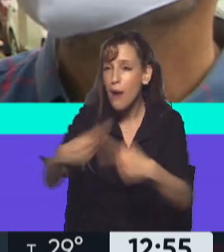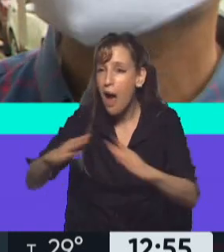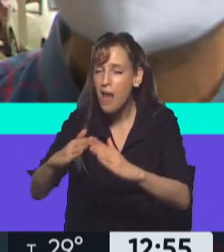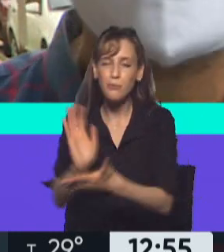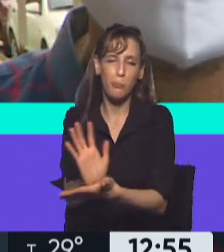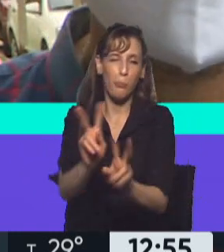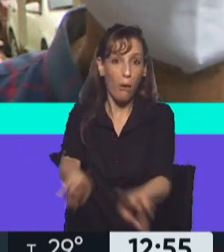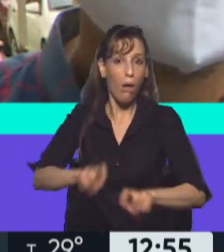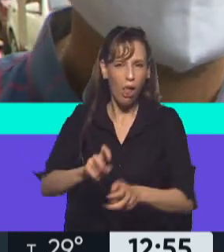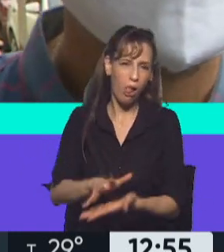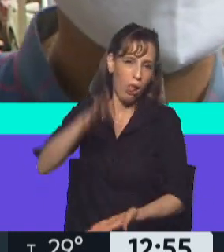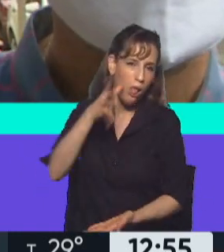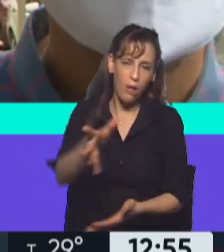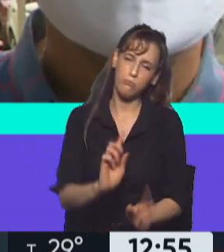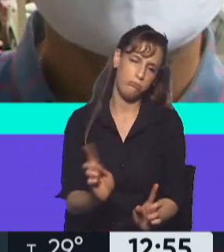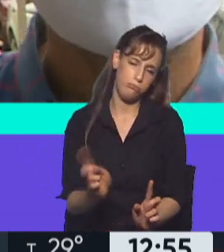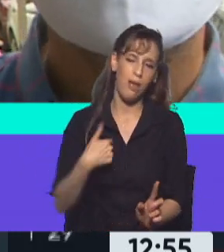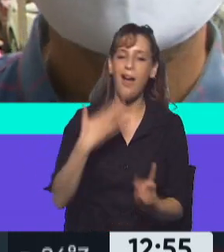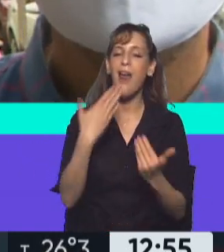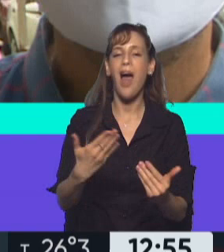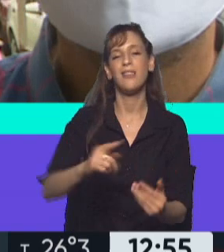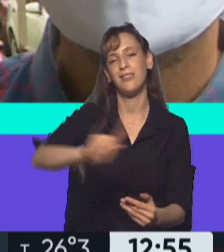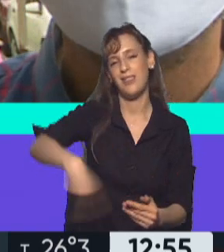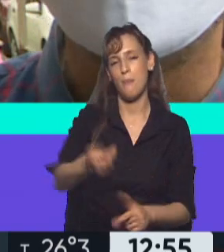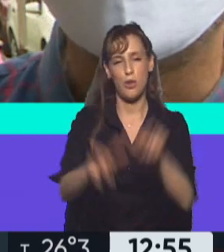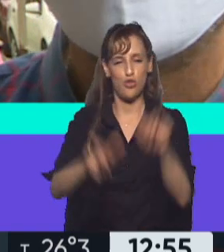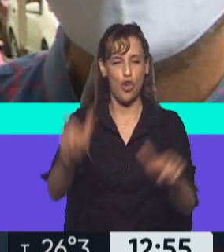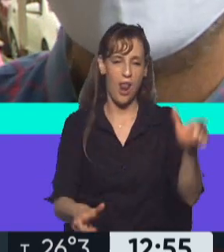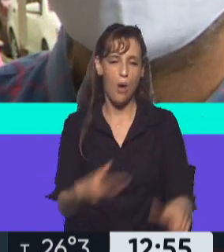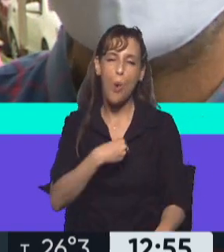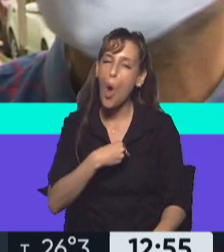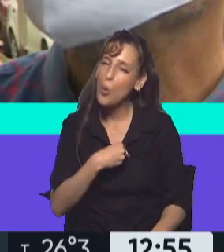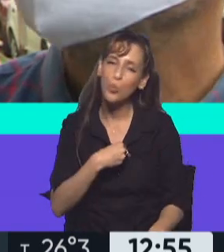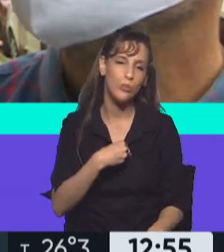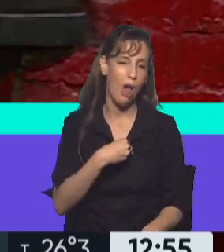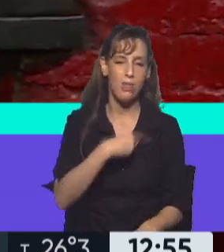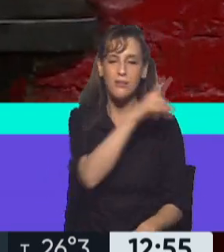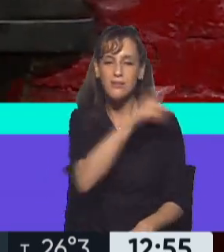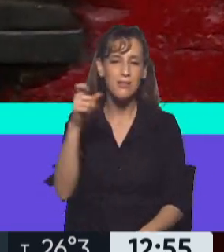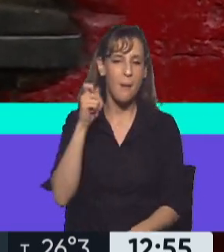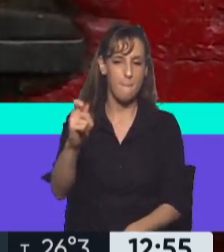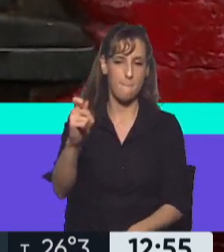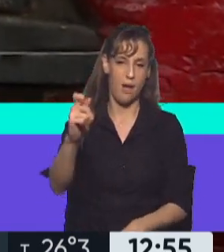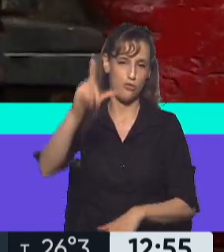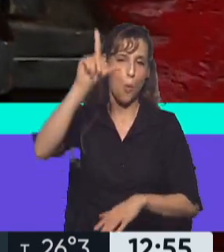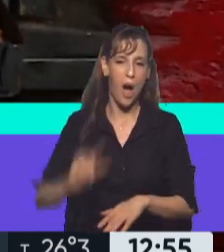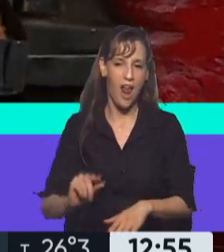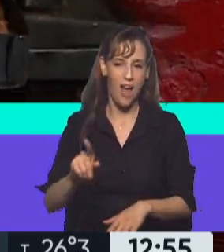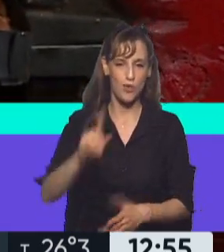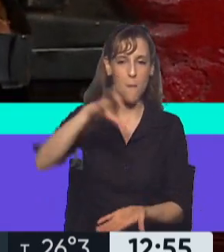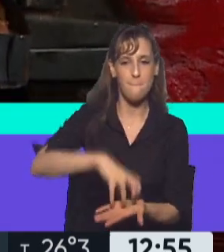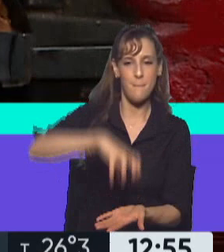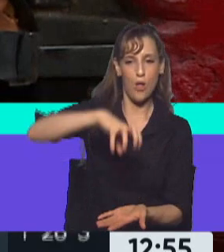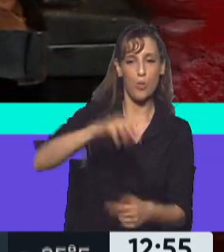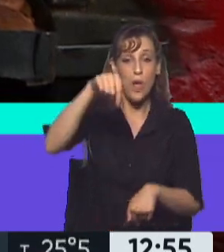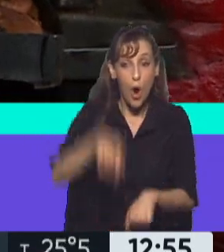agradecerle la voluntad, poner este pan dulce a 100 pesos para que llegue a la mesa de todos los argentinos. Hoy es pan dulce, quizás mañana